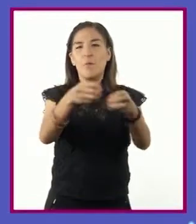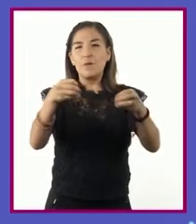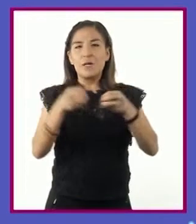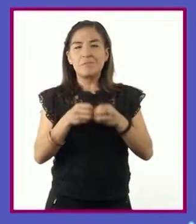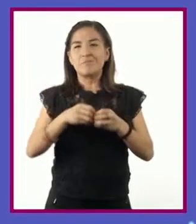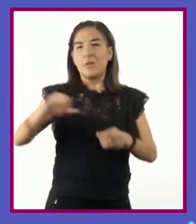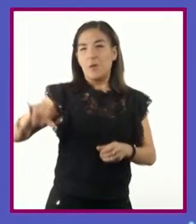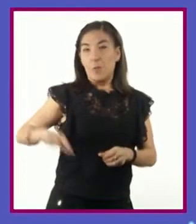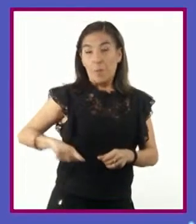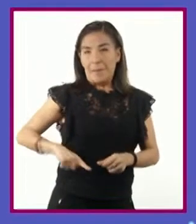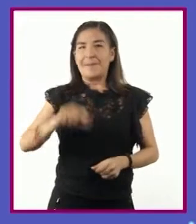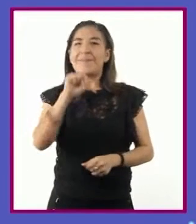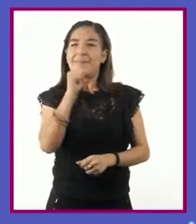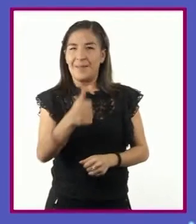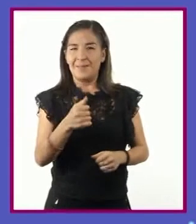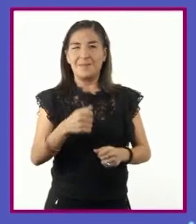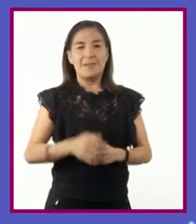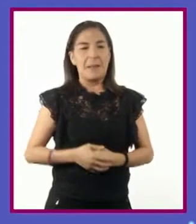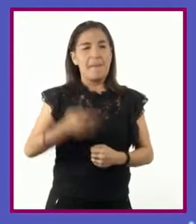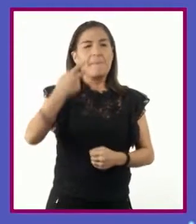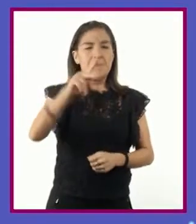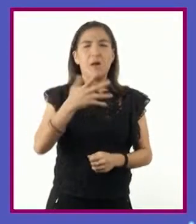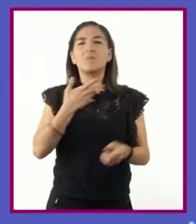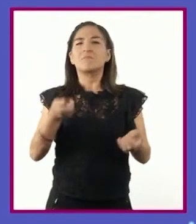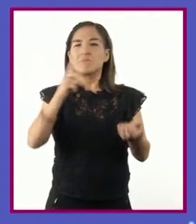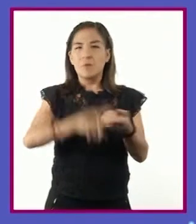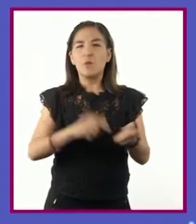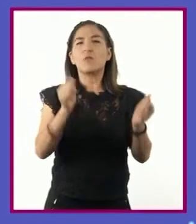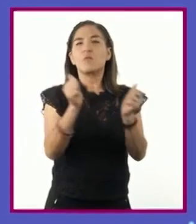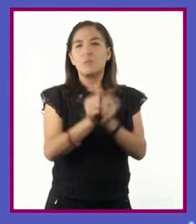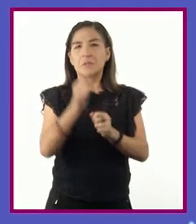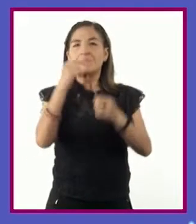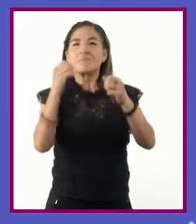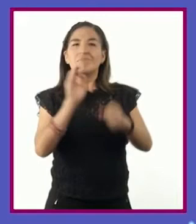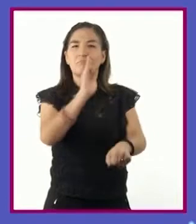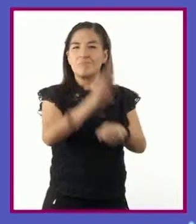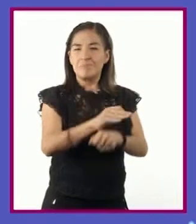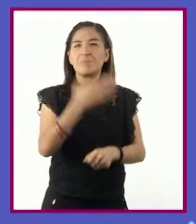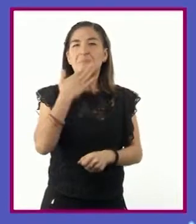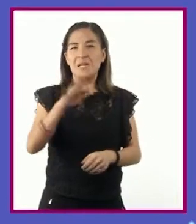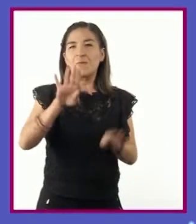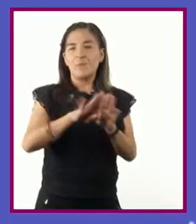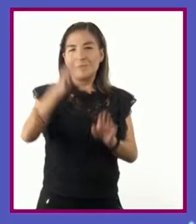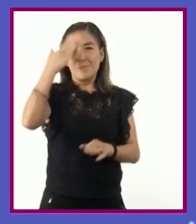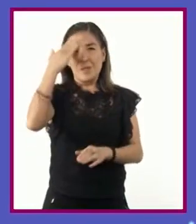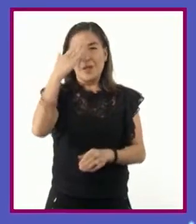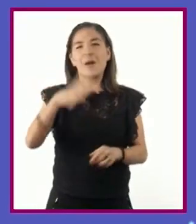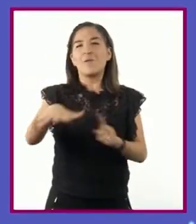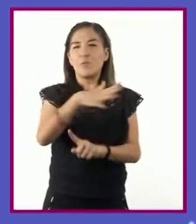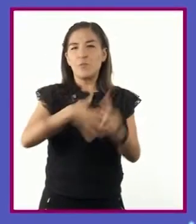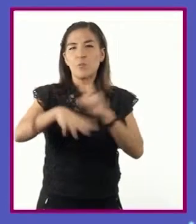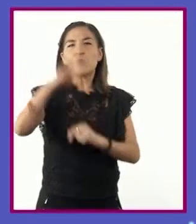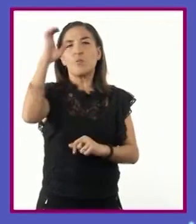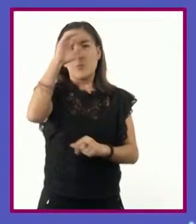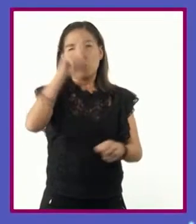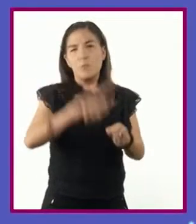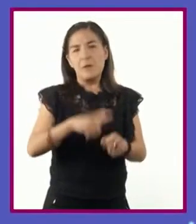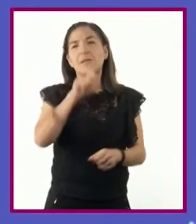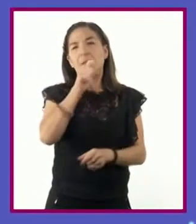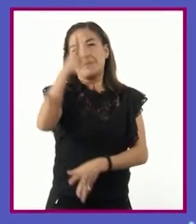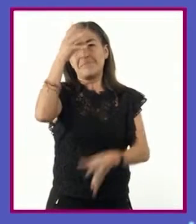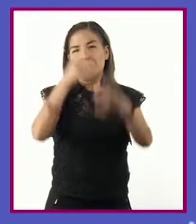no gubernamentales, pero que cuentan con amplio prestigio en determinado campo de la cultura o el